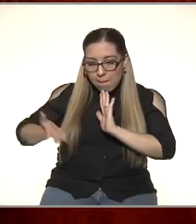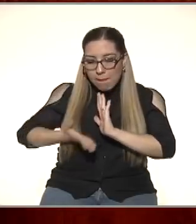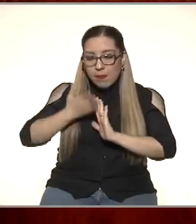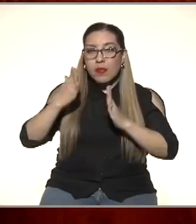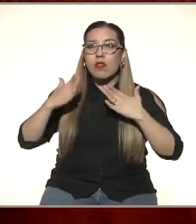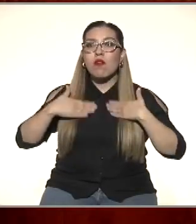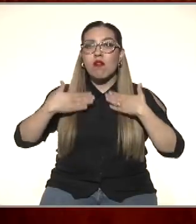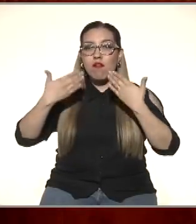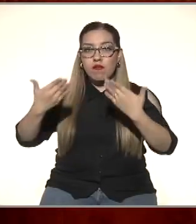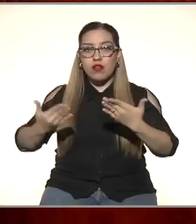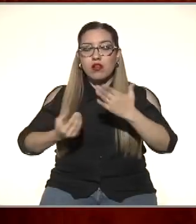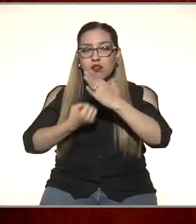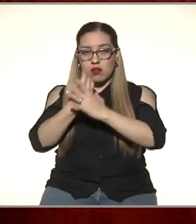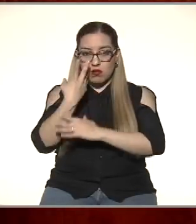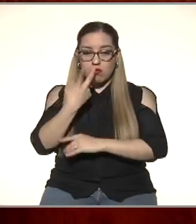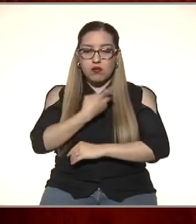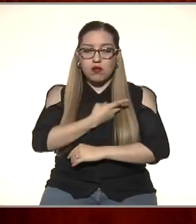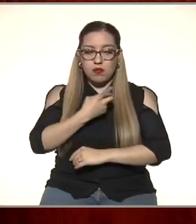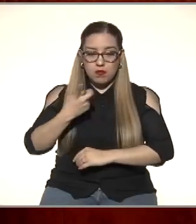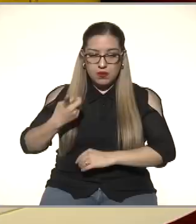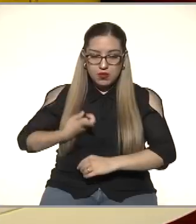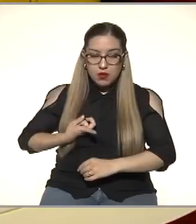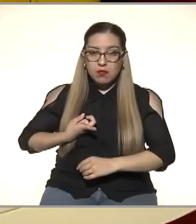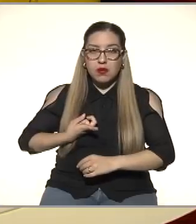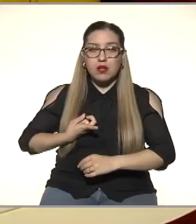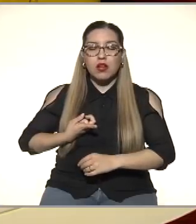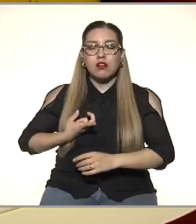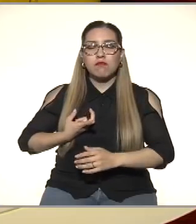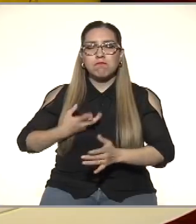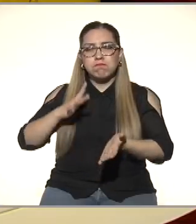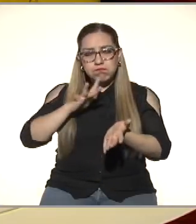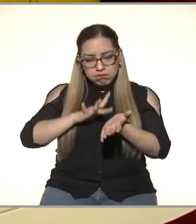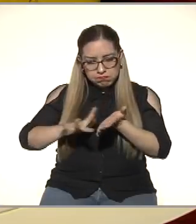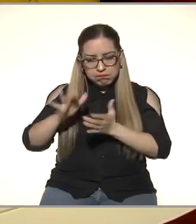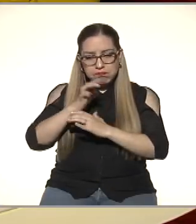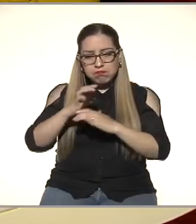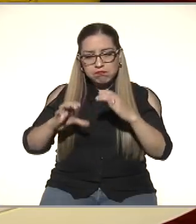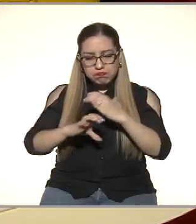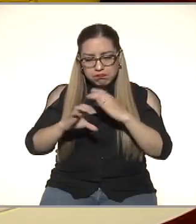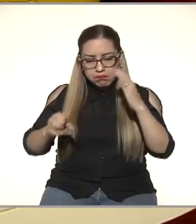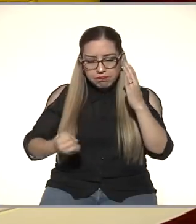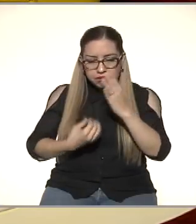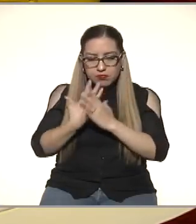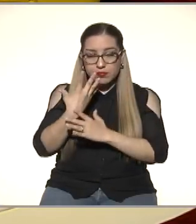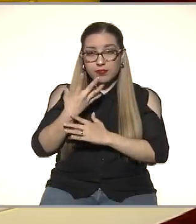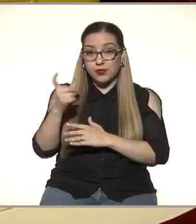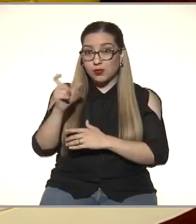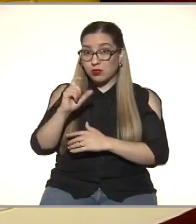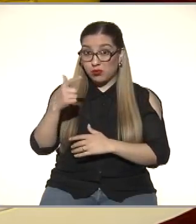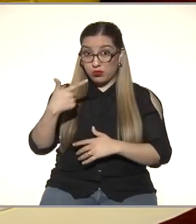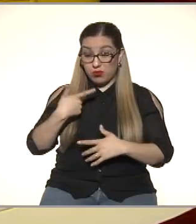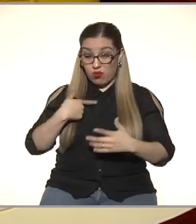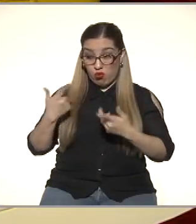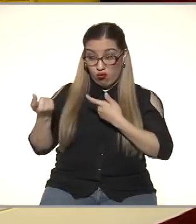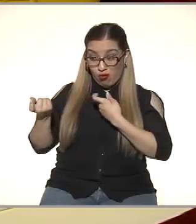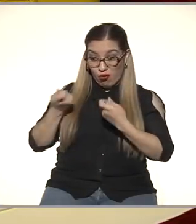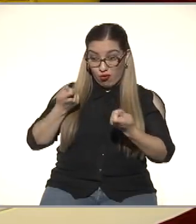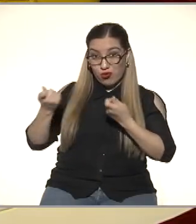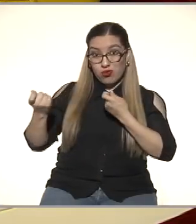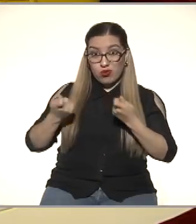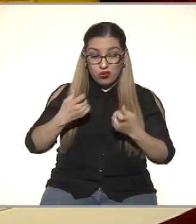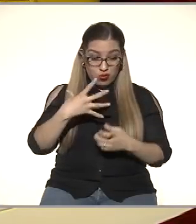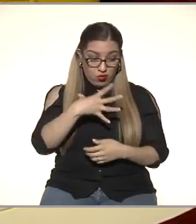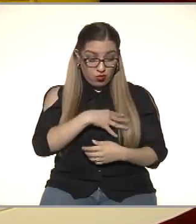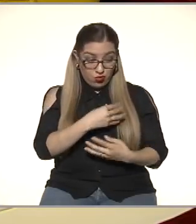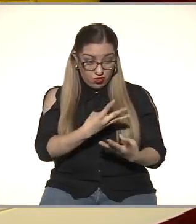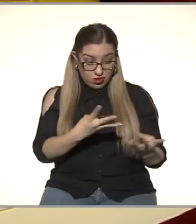mejor, en que tenemos que aportar, cuando tenemos claridad de que las cosas no nos pertenecen, que la pareja, decimos, los hijos son prestados, la